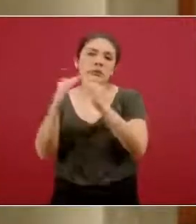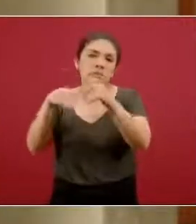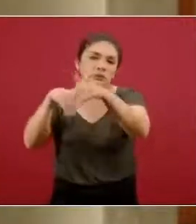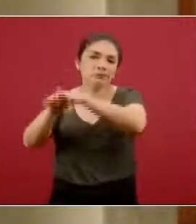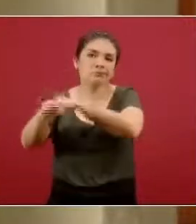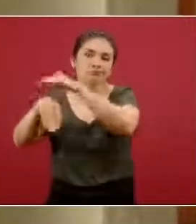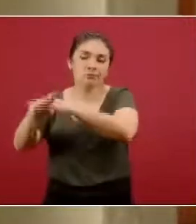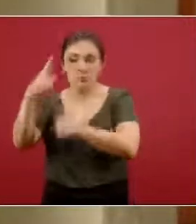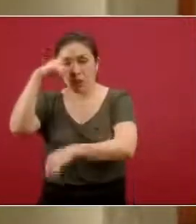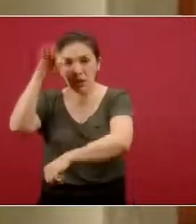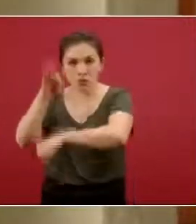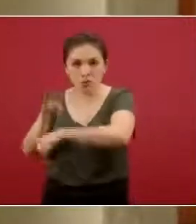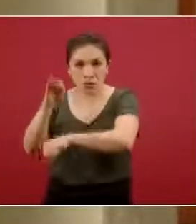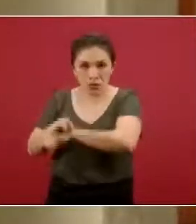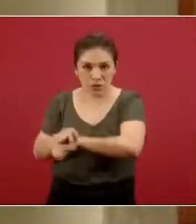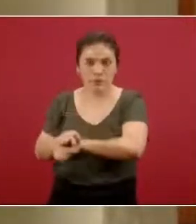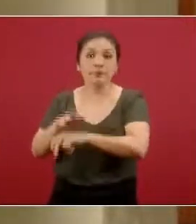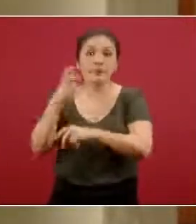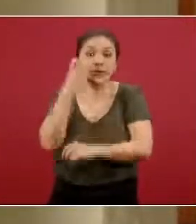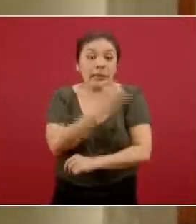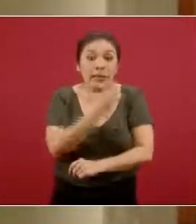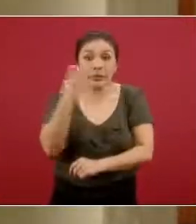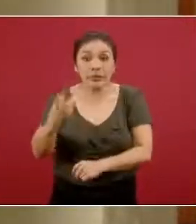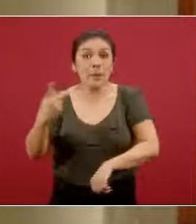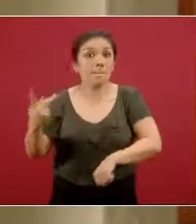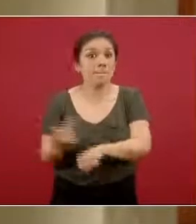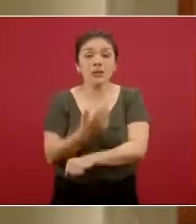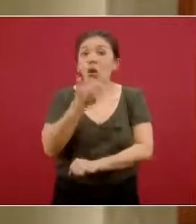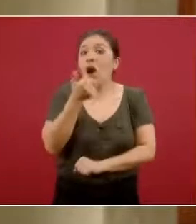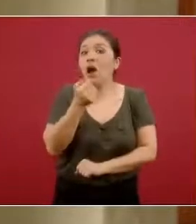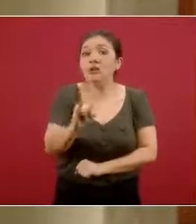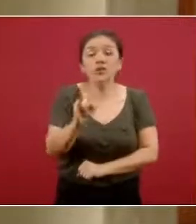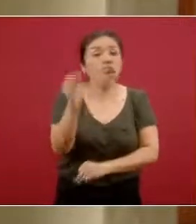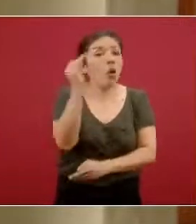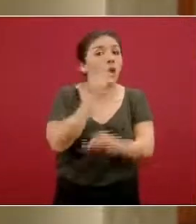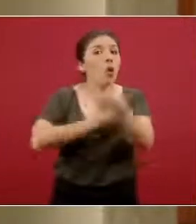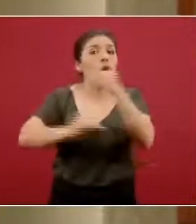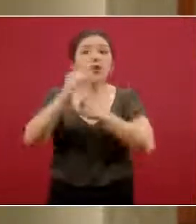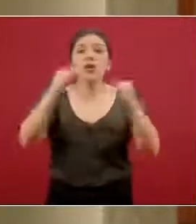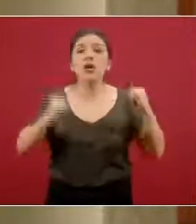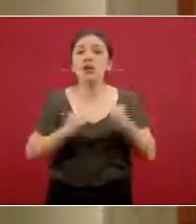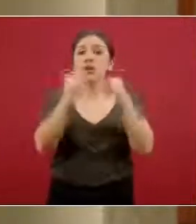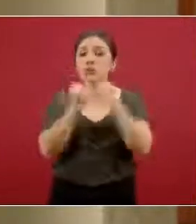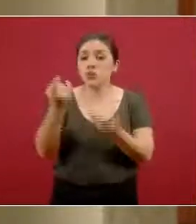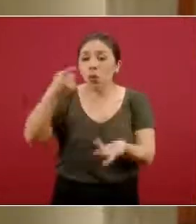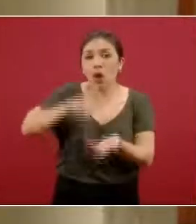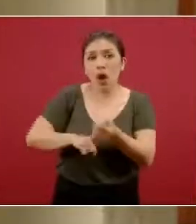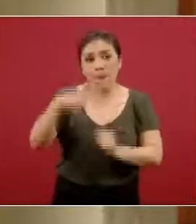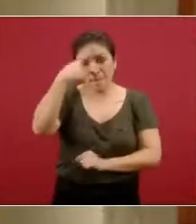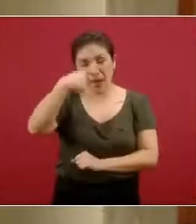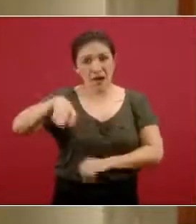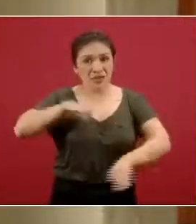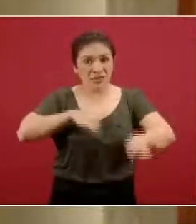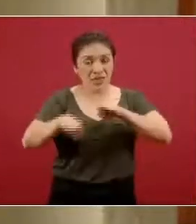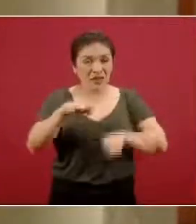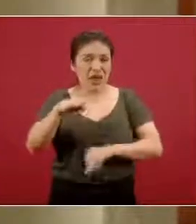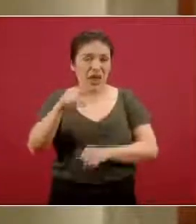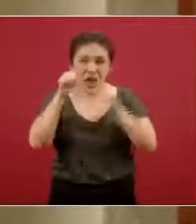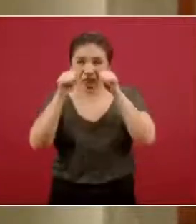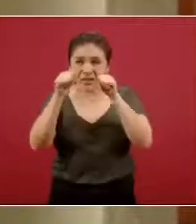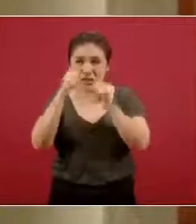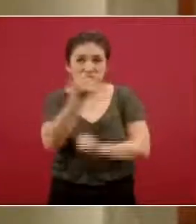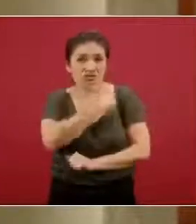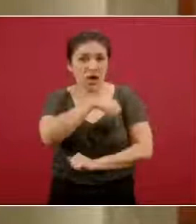domicilio para resguardarse. Esto sucedió en todas las instituciones que conforman el Sistema Nacional de Salud, es